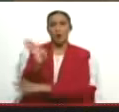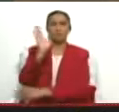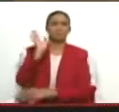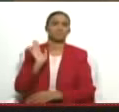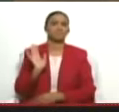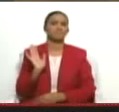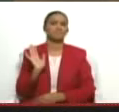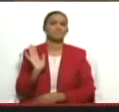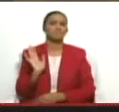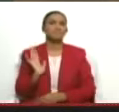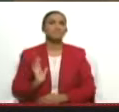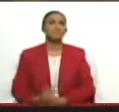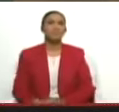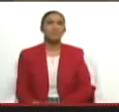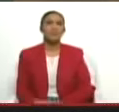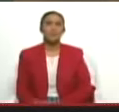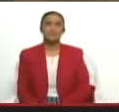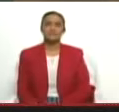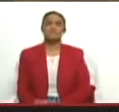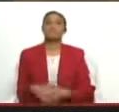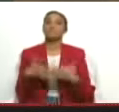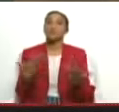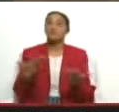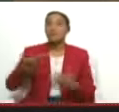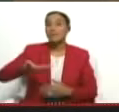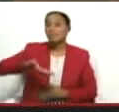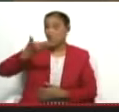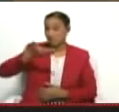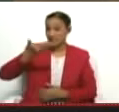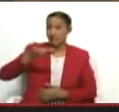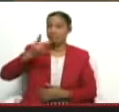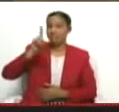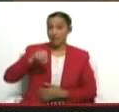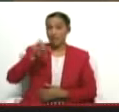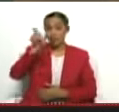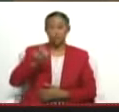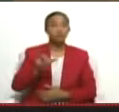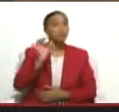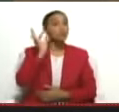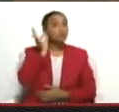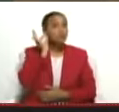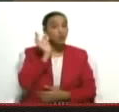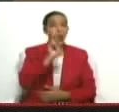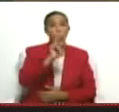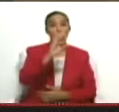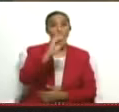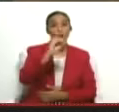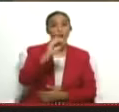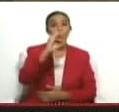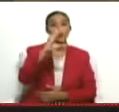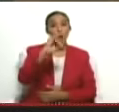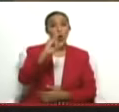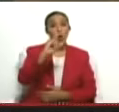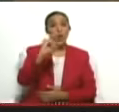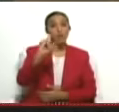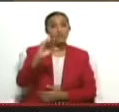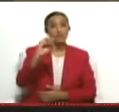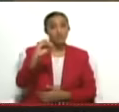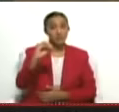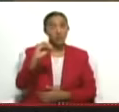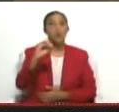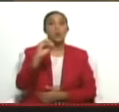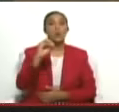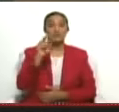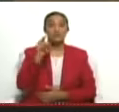destacar un protocolo que tenía la señora Rocío San Miguel de extremas medidas de seguridad